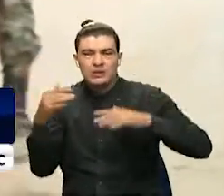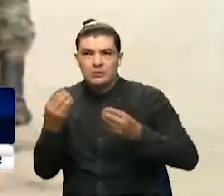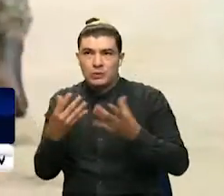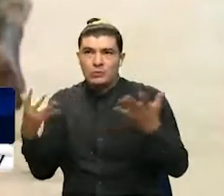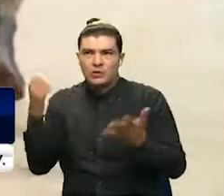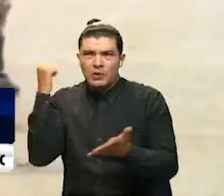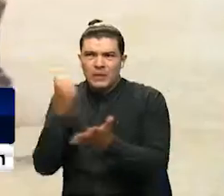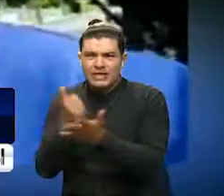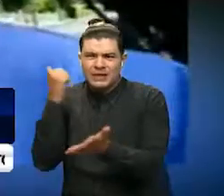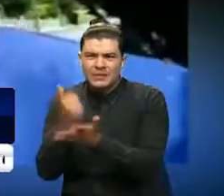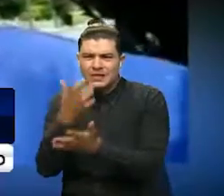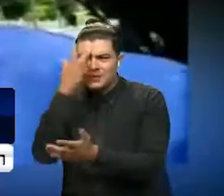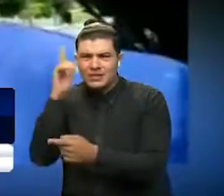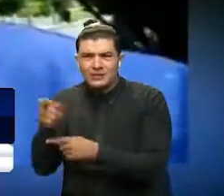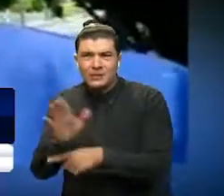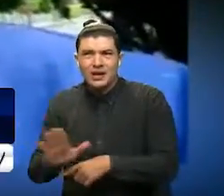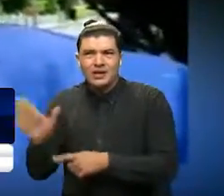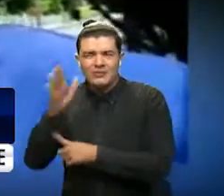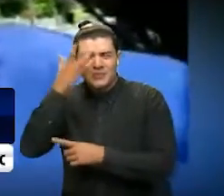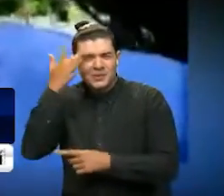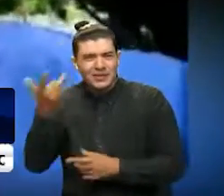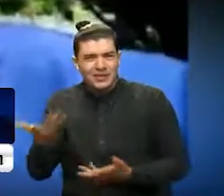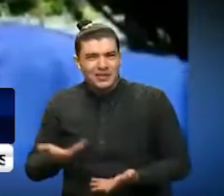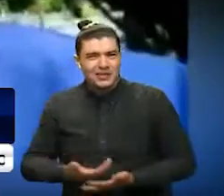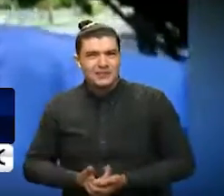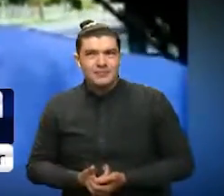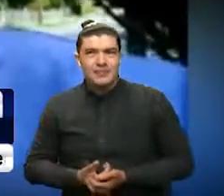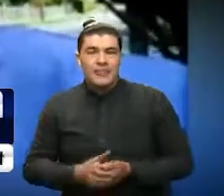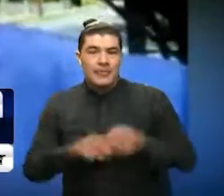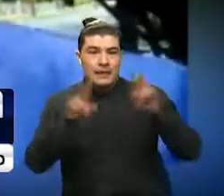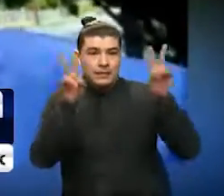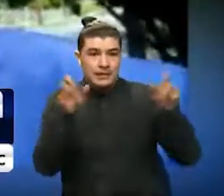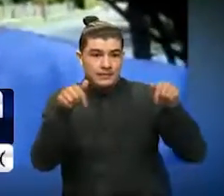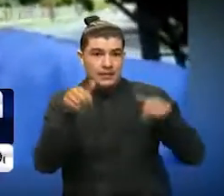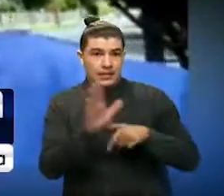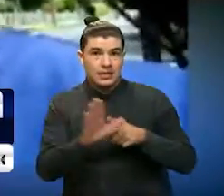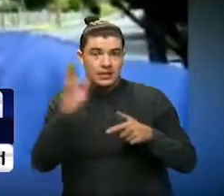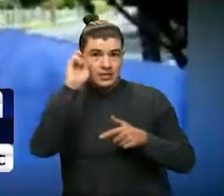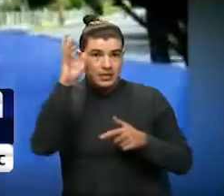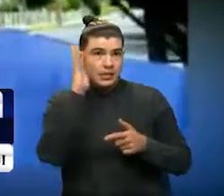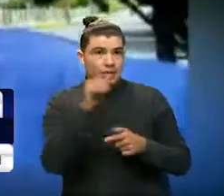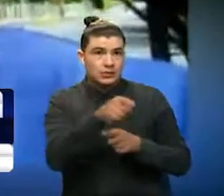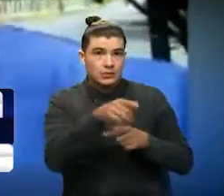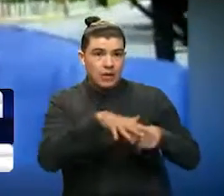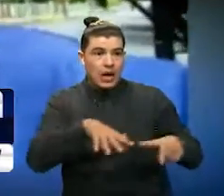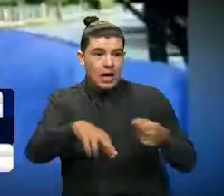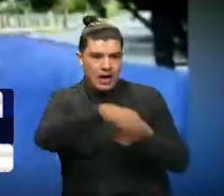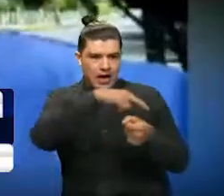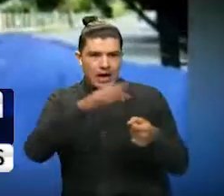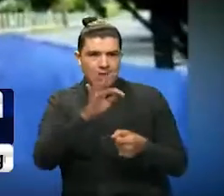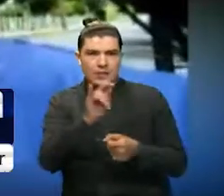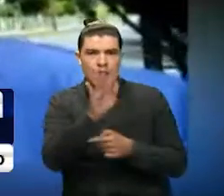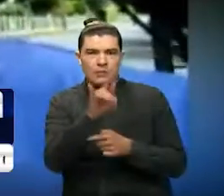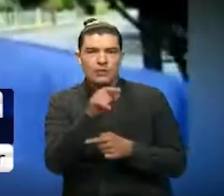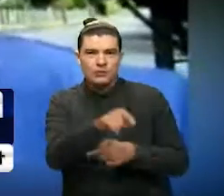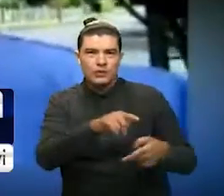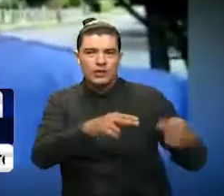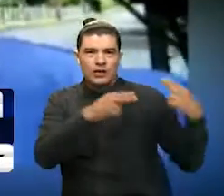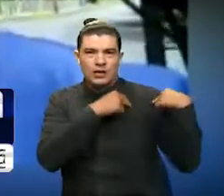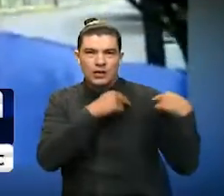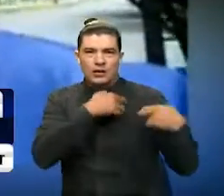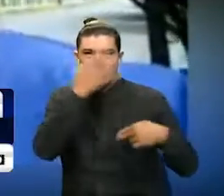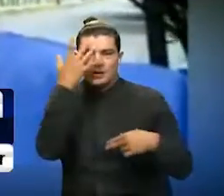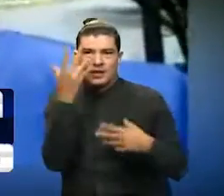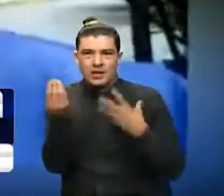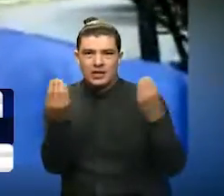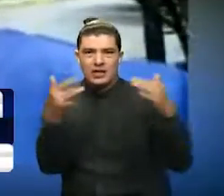¿Pero por qué sucede esto? El tema de los homicidios en el sector de Tibú básicamente se le atribuye a las